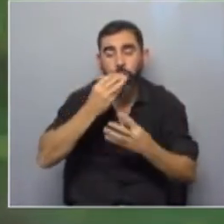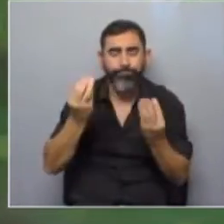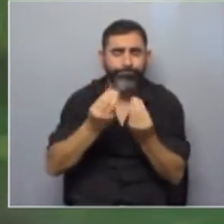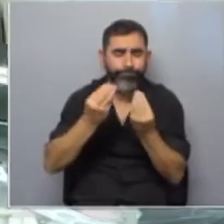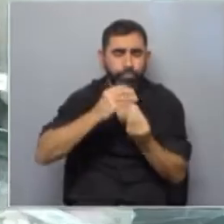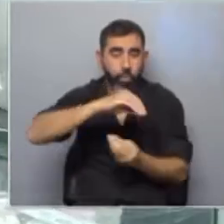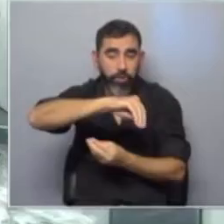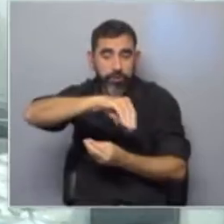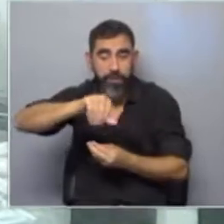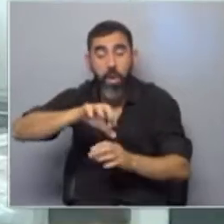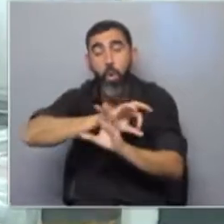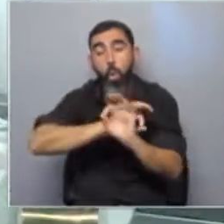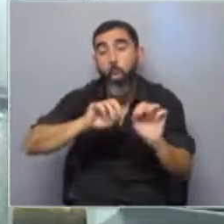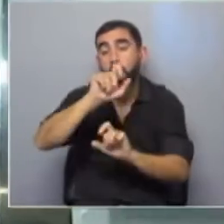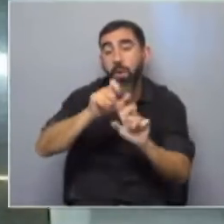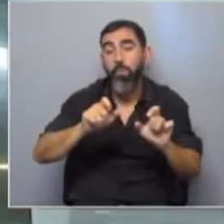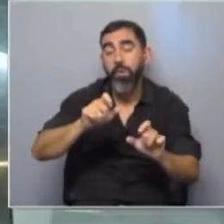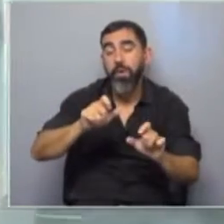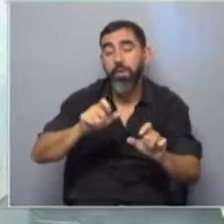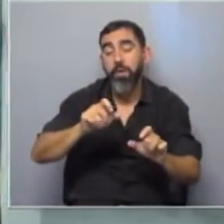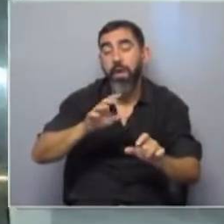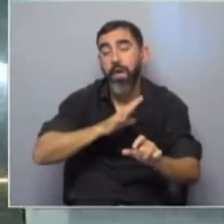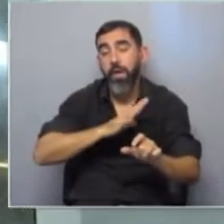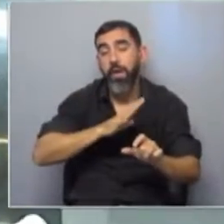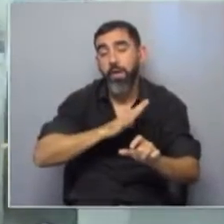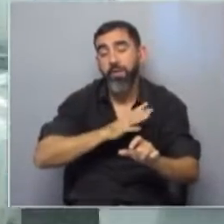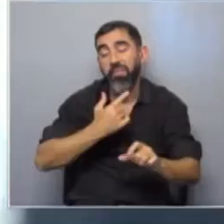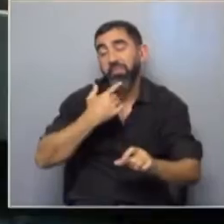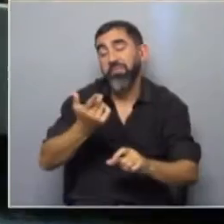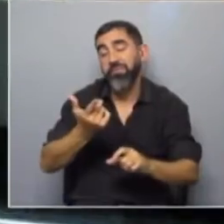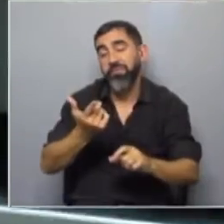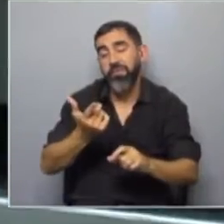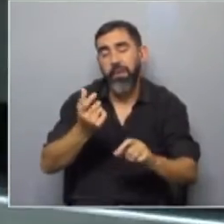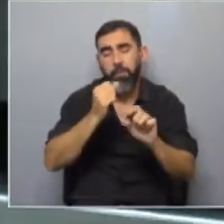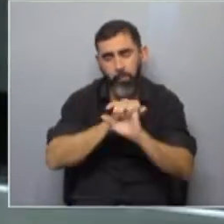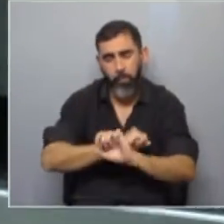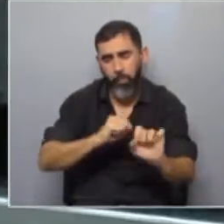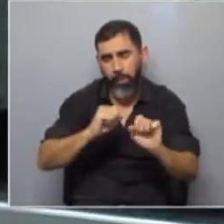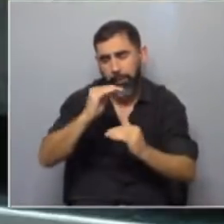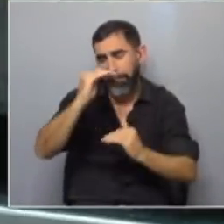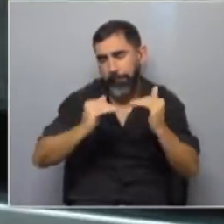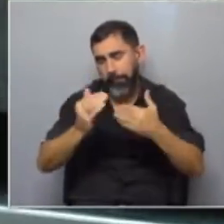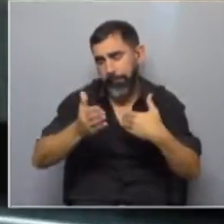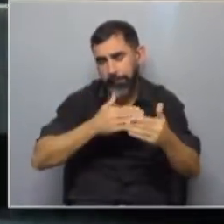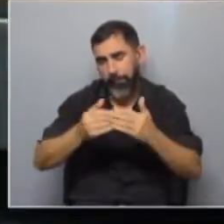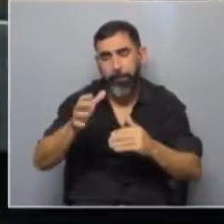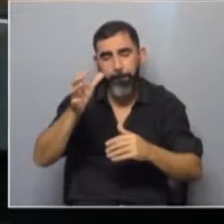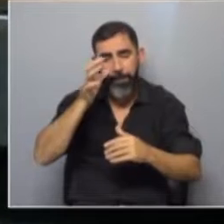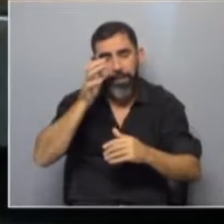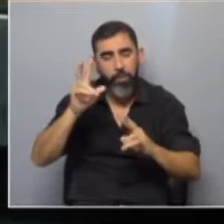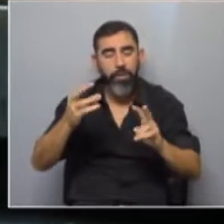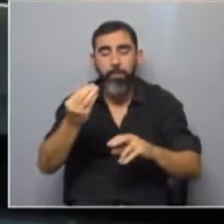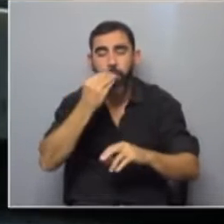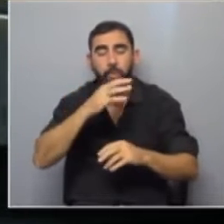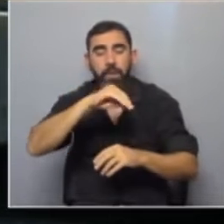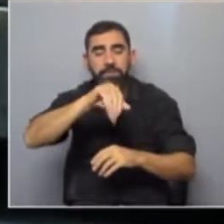de sodio, o si las personas tienden a considerar que se puede compensar los riesgos asociados al consumo